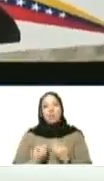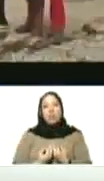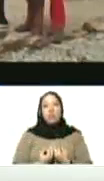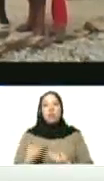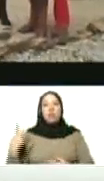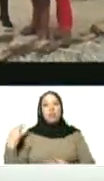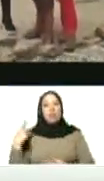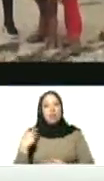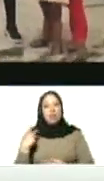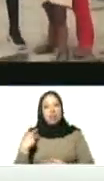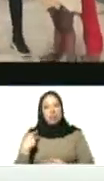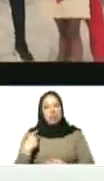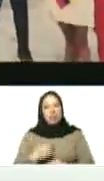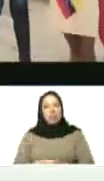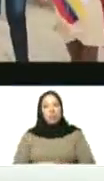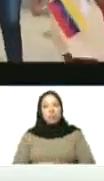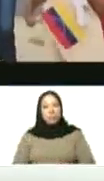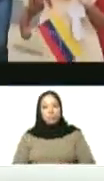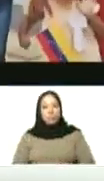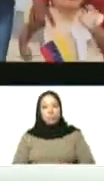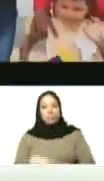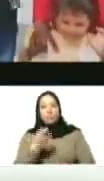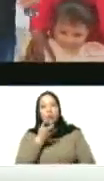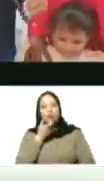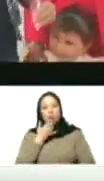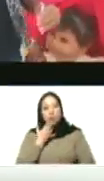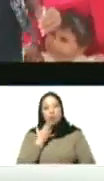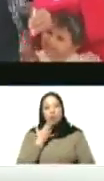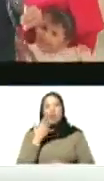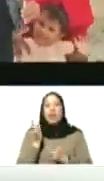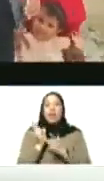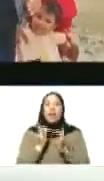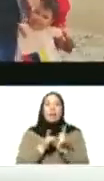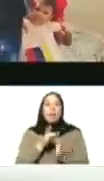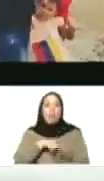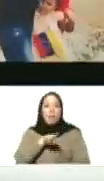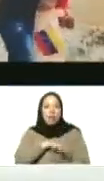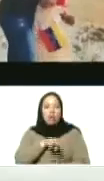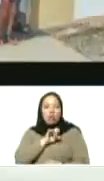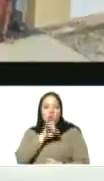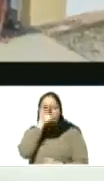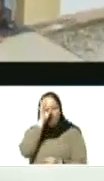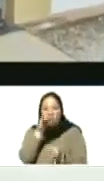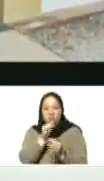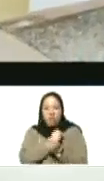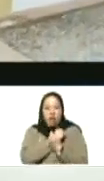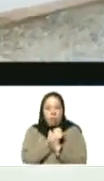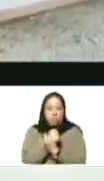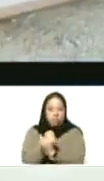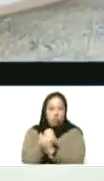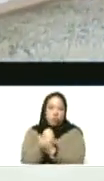Tejerías, ¿verdad? Eso es ejemplo de cristianismo profundo, de solidaridad, de amor.